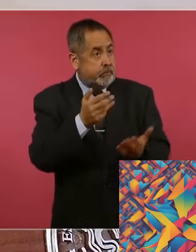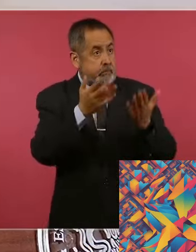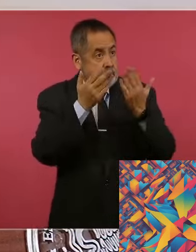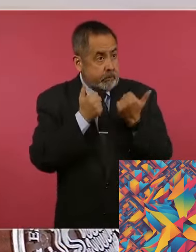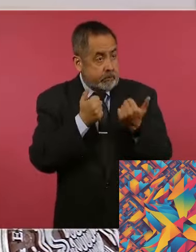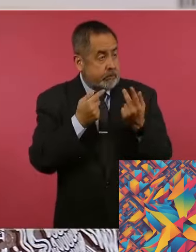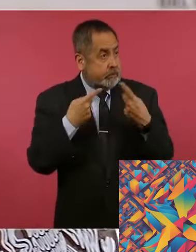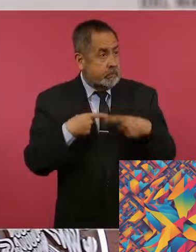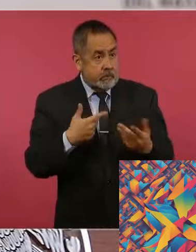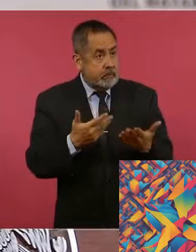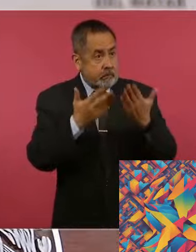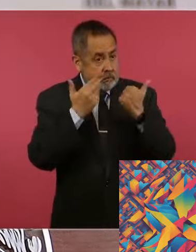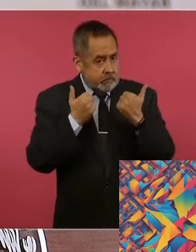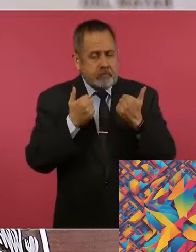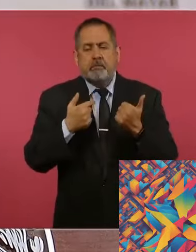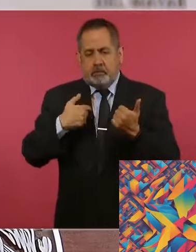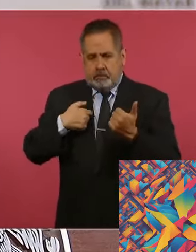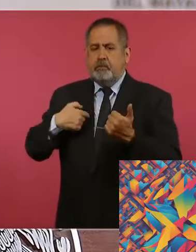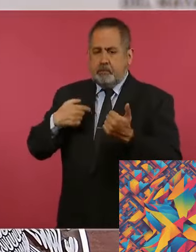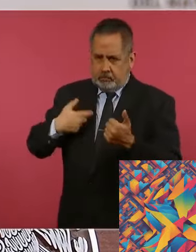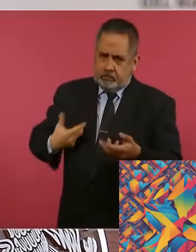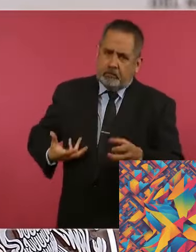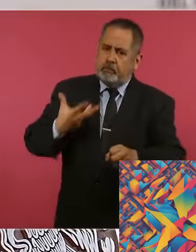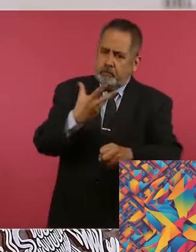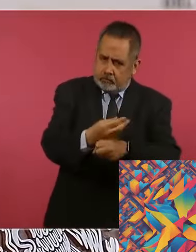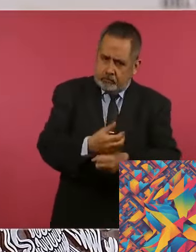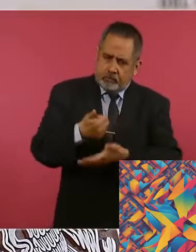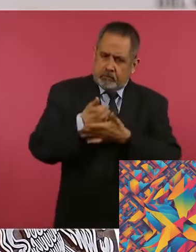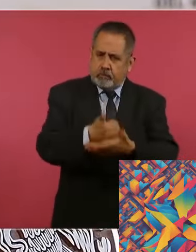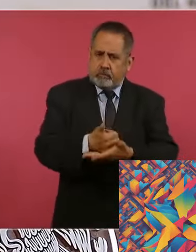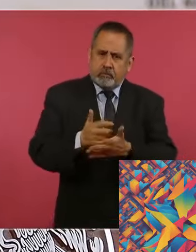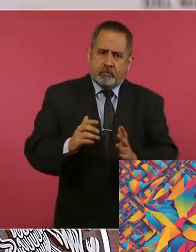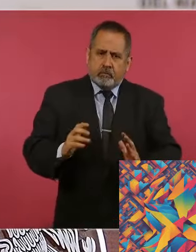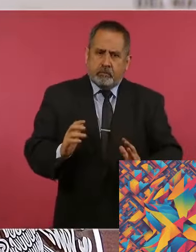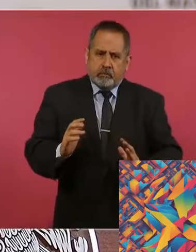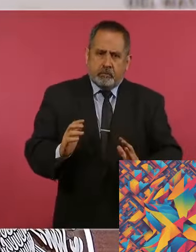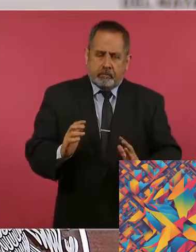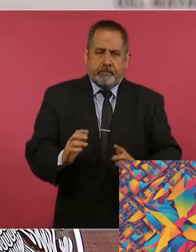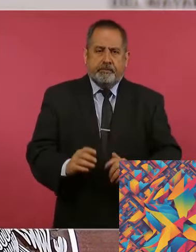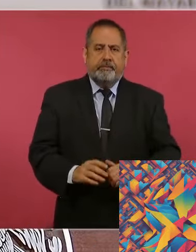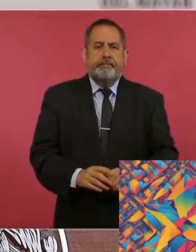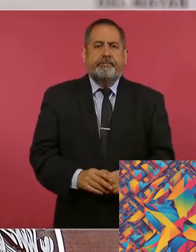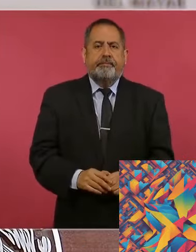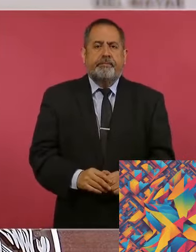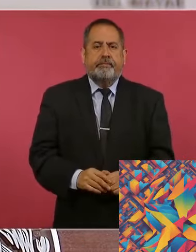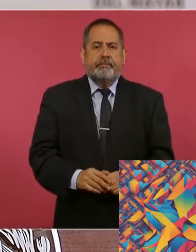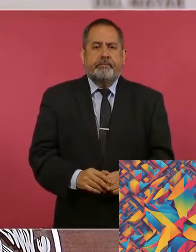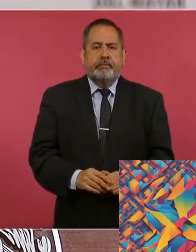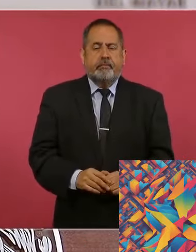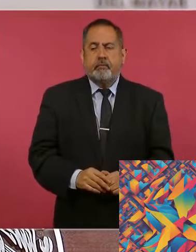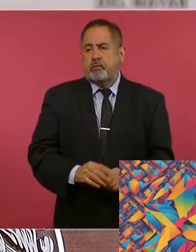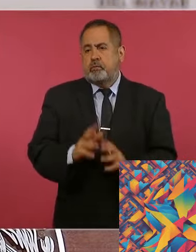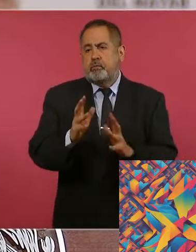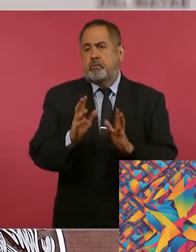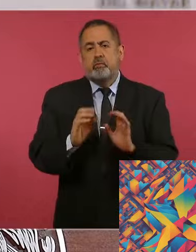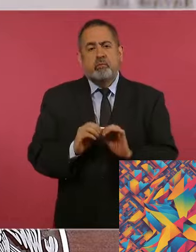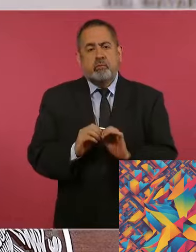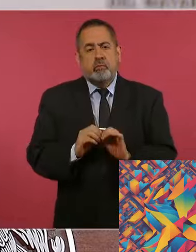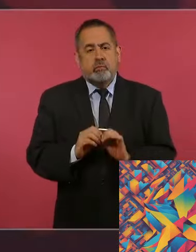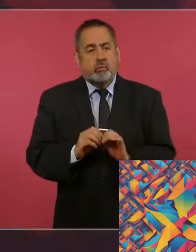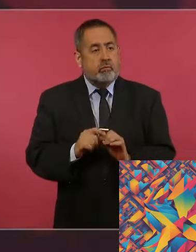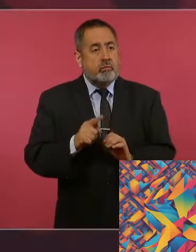principios éticos, podemos avanzar hacia un futuro más próspero y justo para todos. La clave está en trabajar juntos,